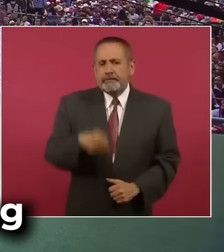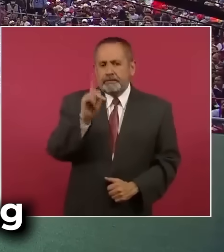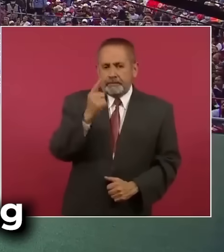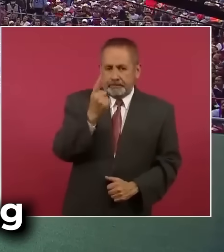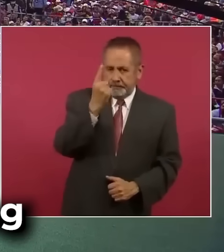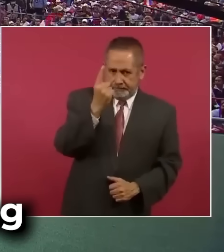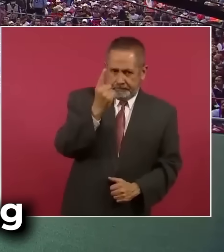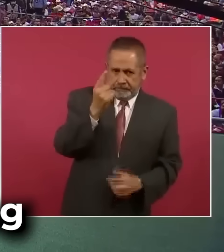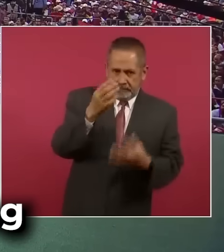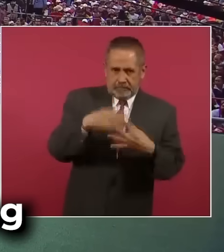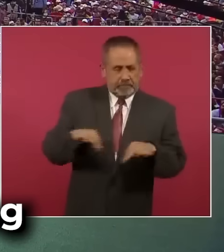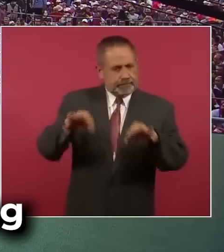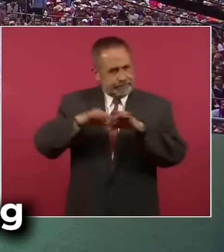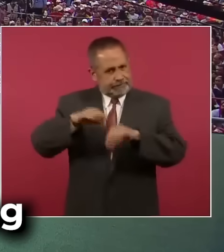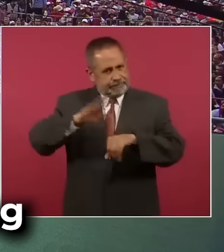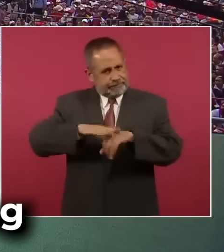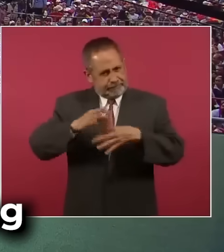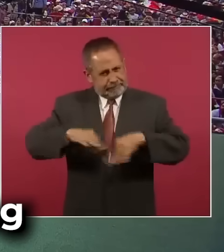más importante